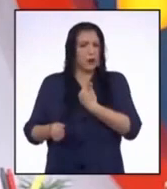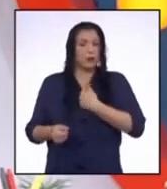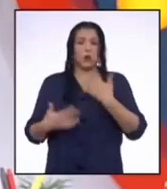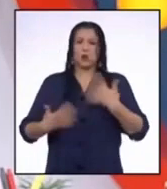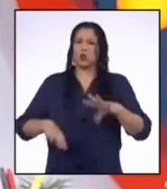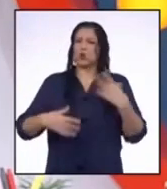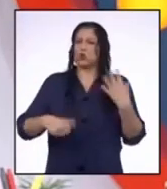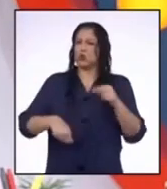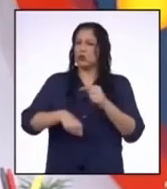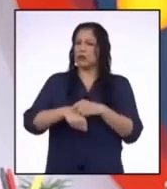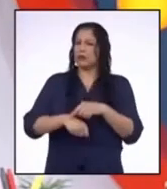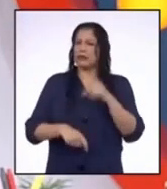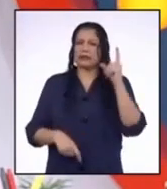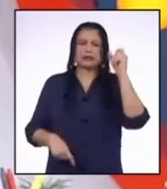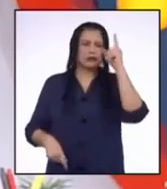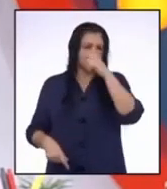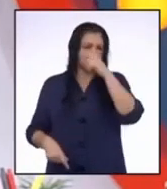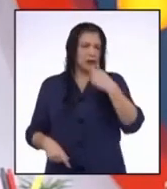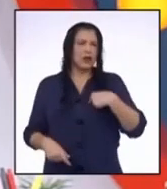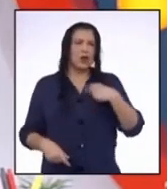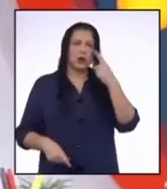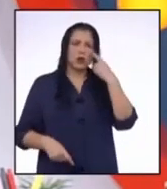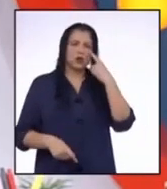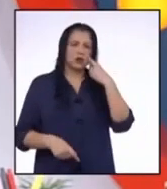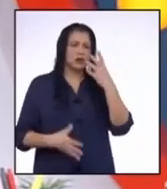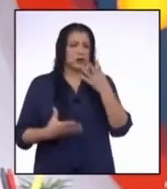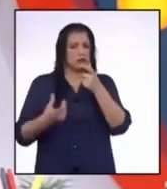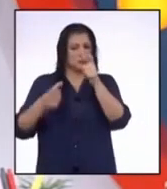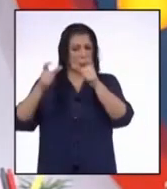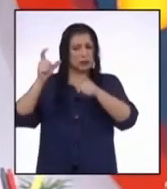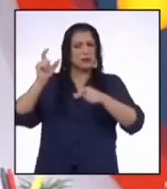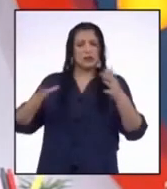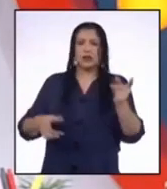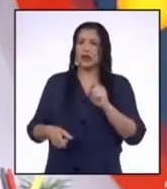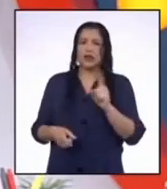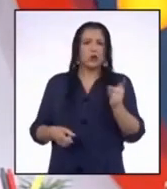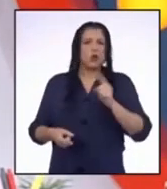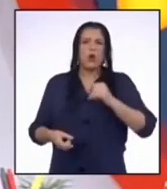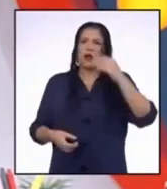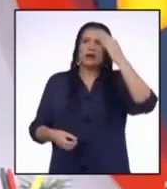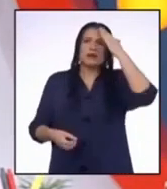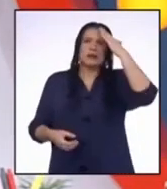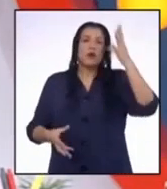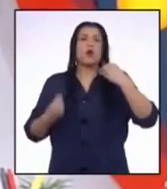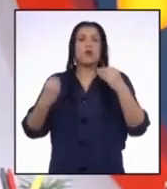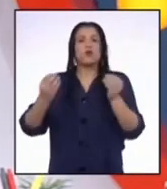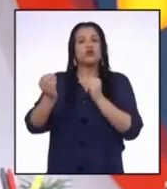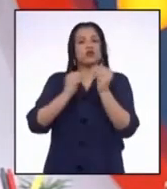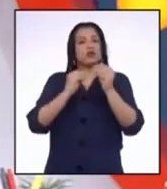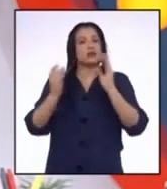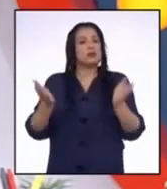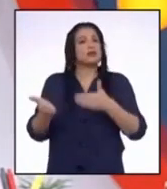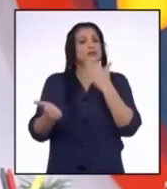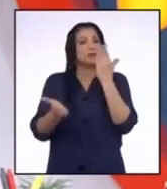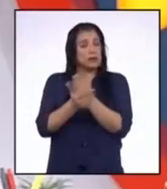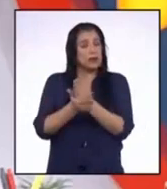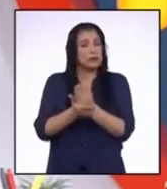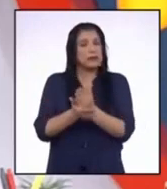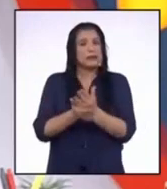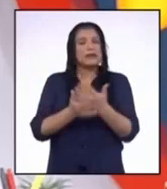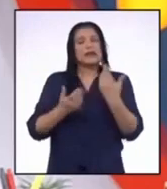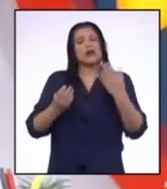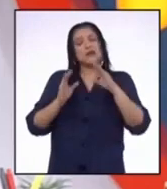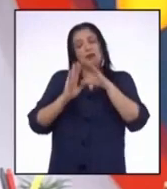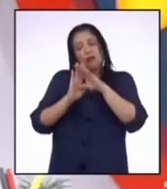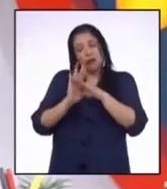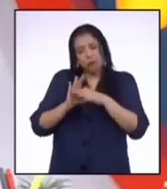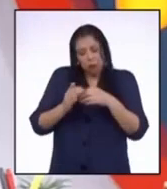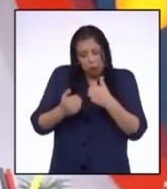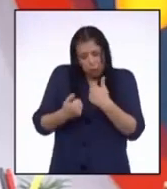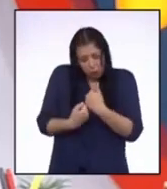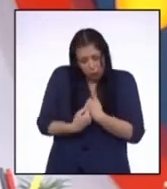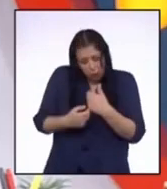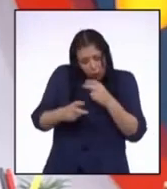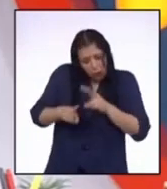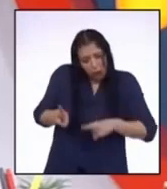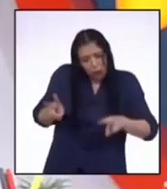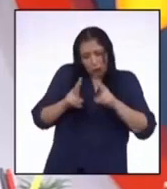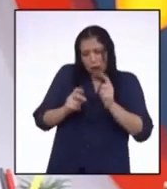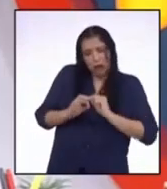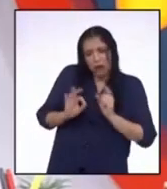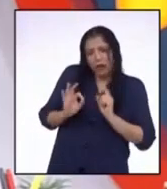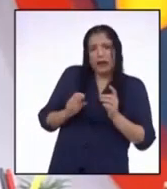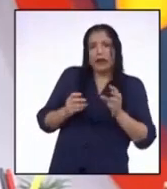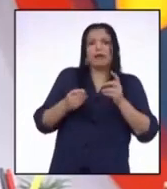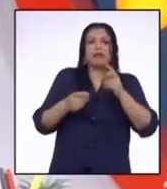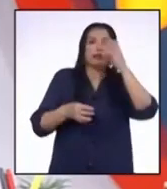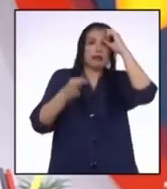muy difíciles. He conocido casos en los que algunas personas no han sabido cómo manejar situaciones y al tener baja autoestima han tomado muy